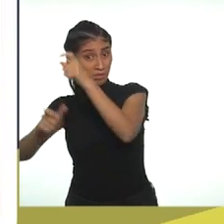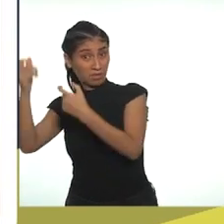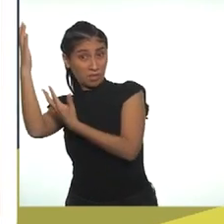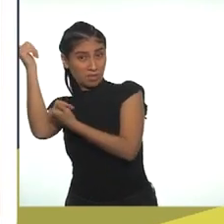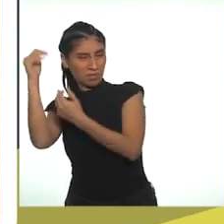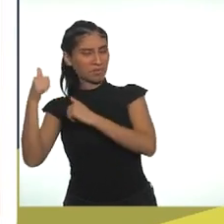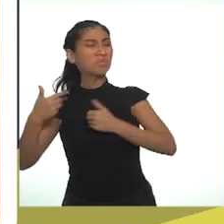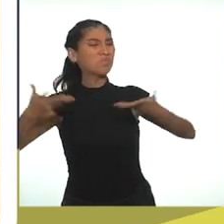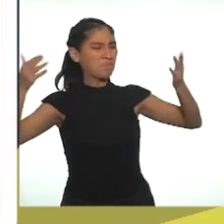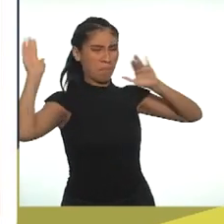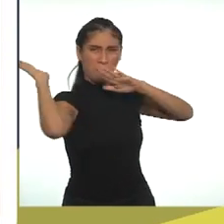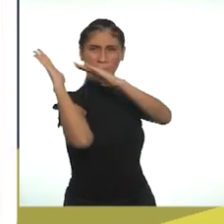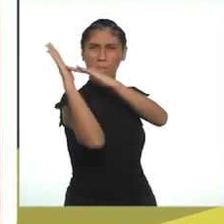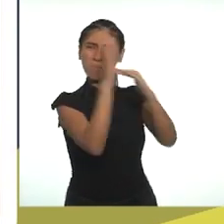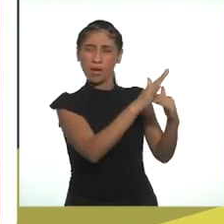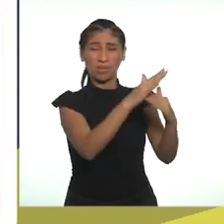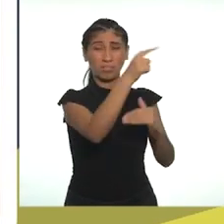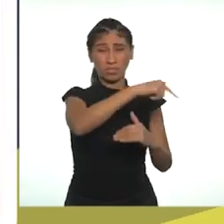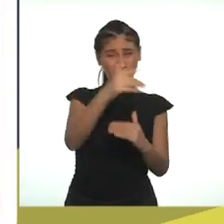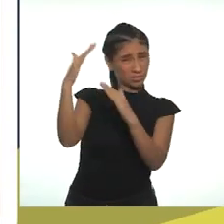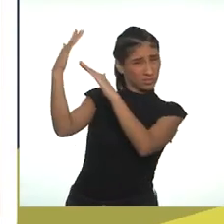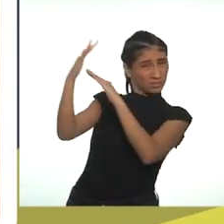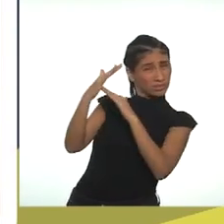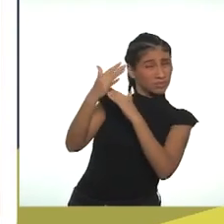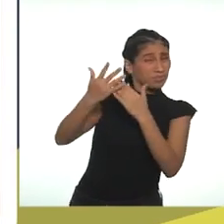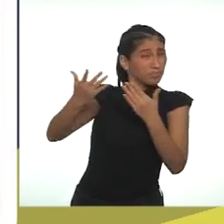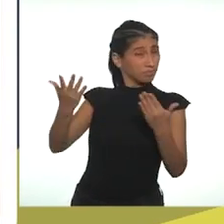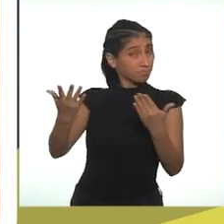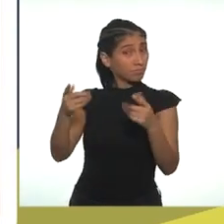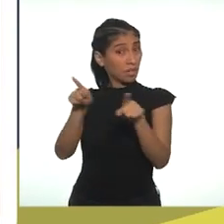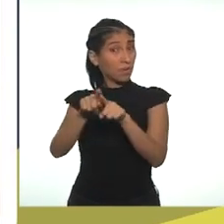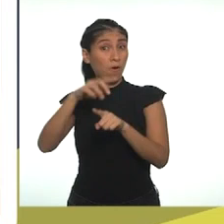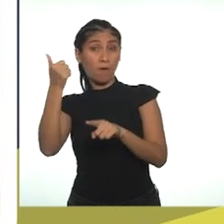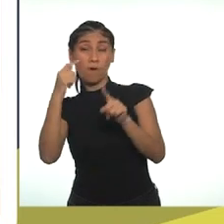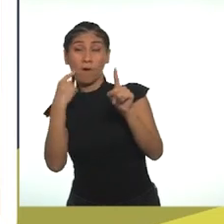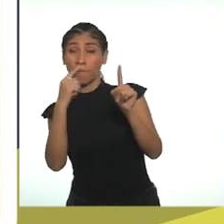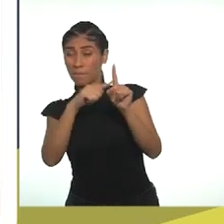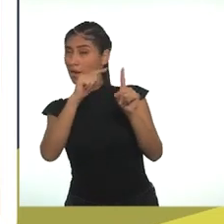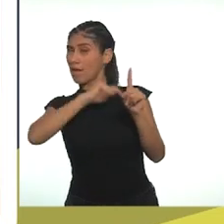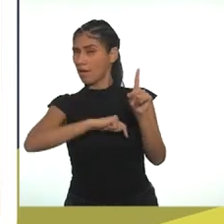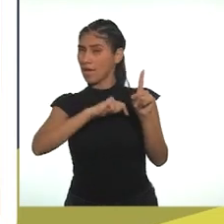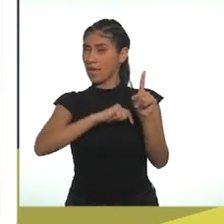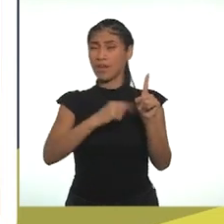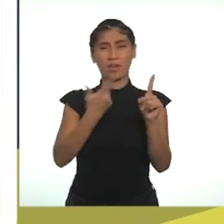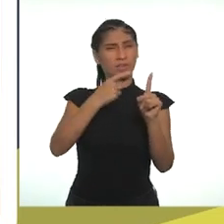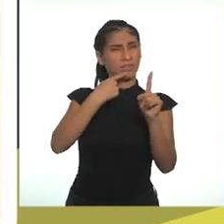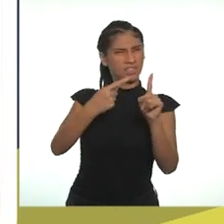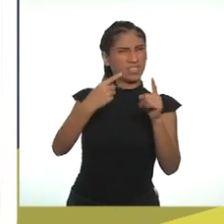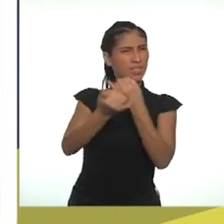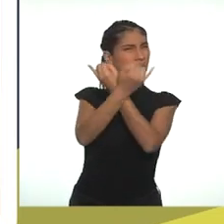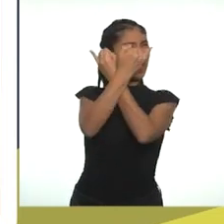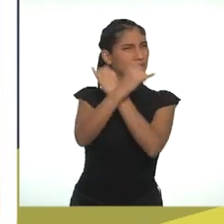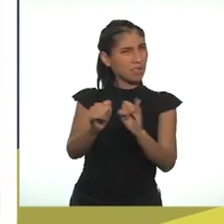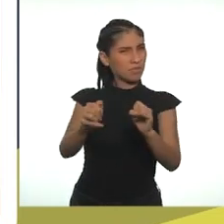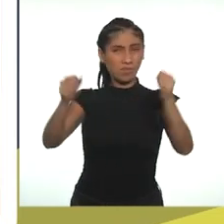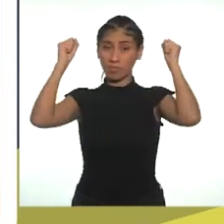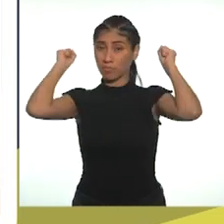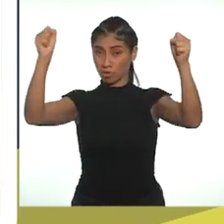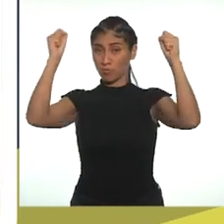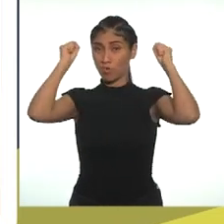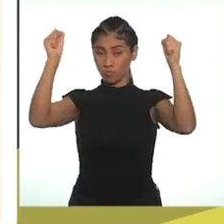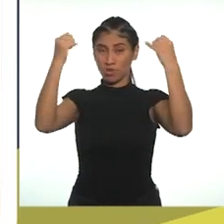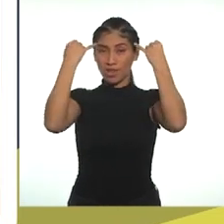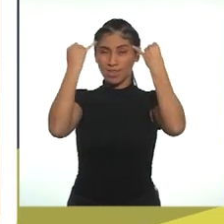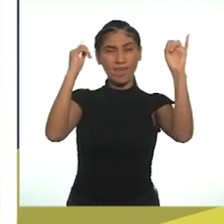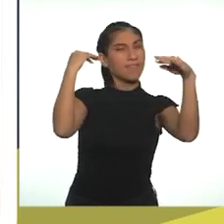El historiador Charles Walker, de la Universidad de California en Estados Unidos, menciona que la independencia promovió la